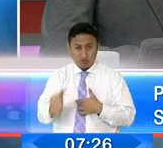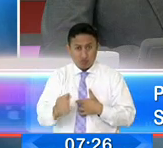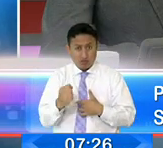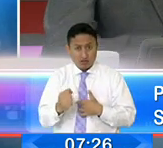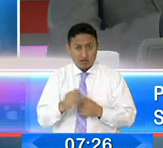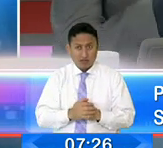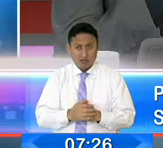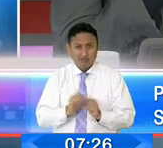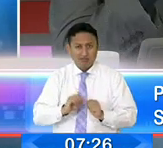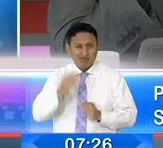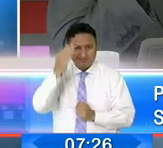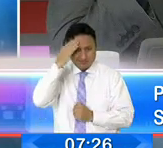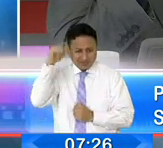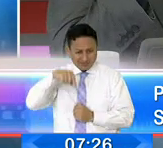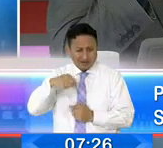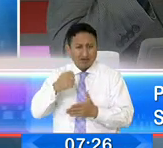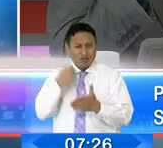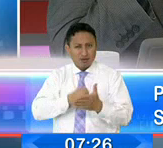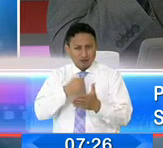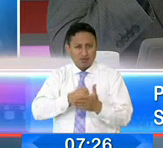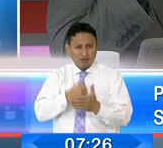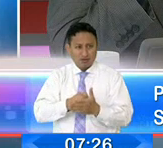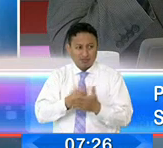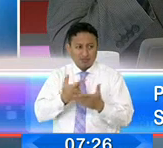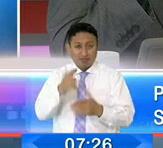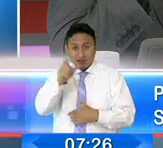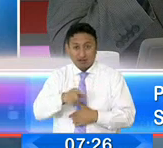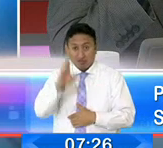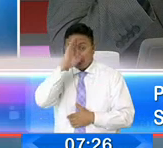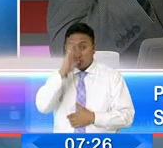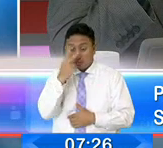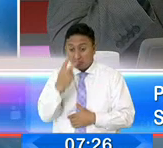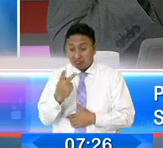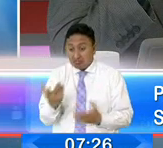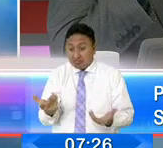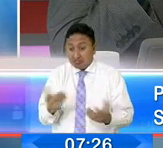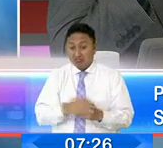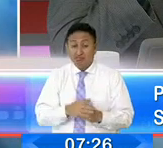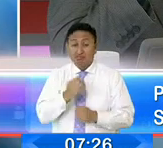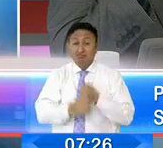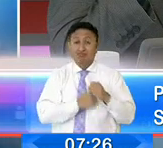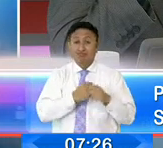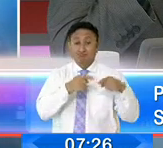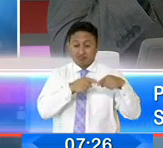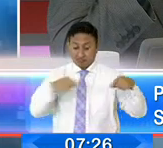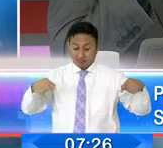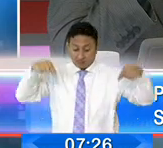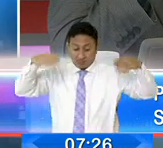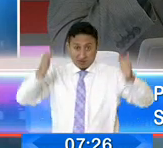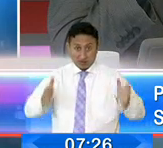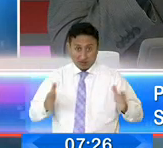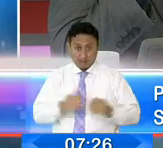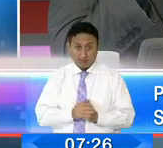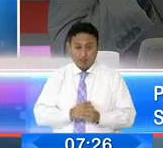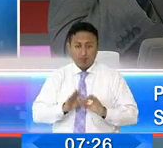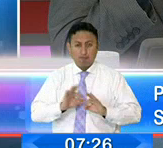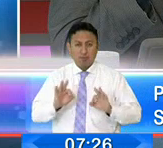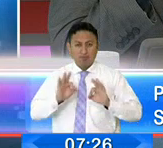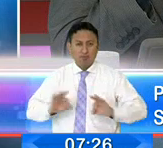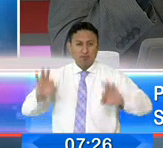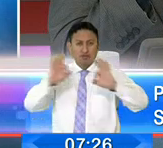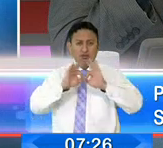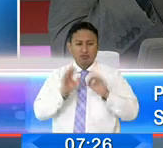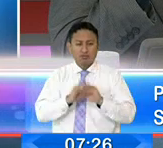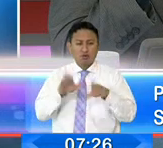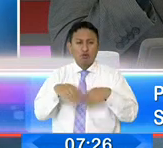y que existen retos que nadie se imaginaba realmente durante estos años. Sin embargo, es importante que en el momento de priorizar